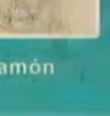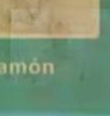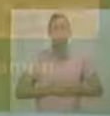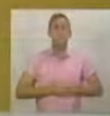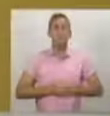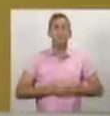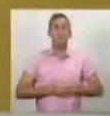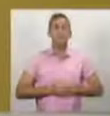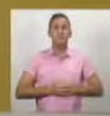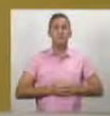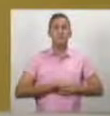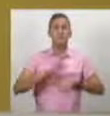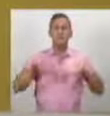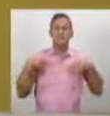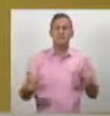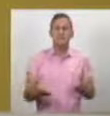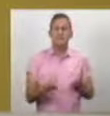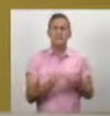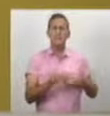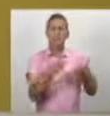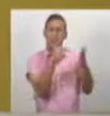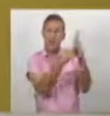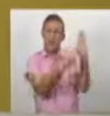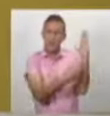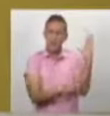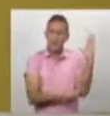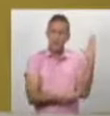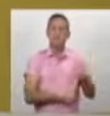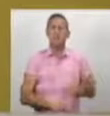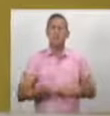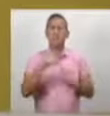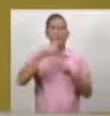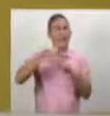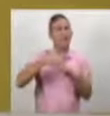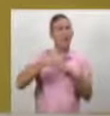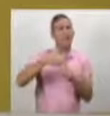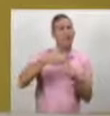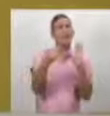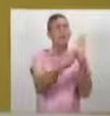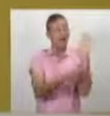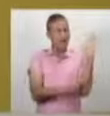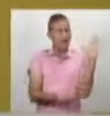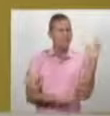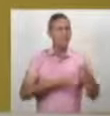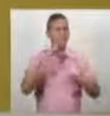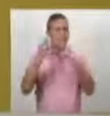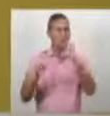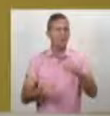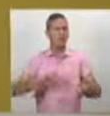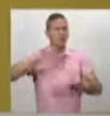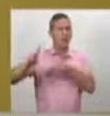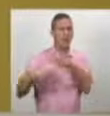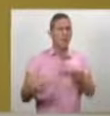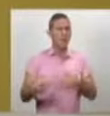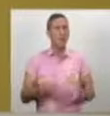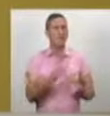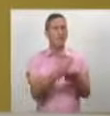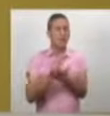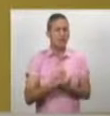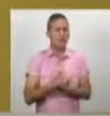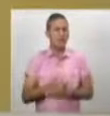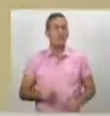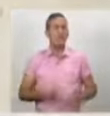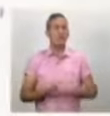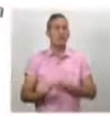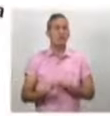universal. ¿Qué postulados nos trae la teoría celular y que sirvieron para posteriores estudios acerca de las ciencias